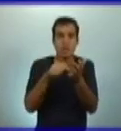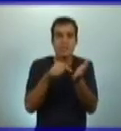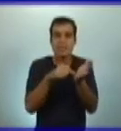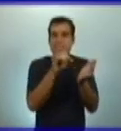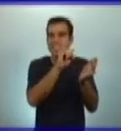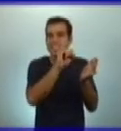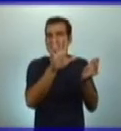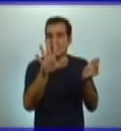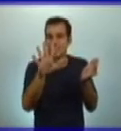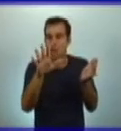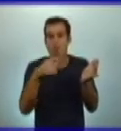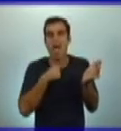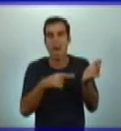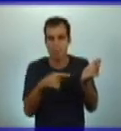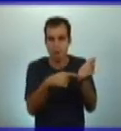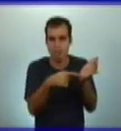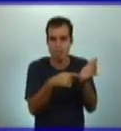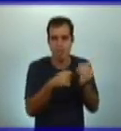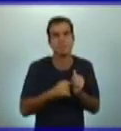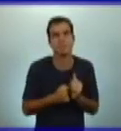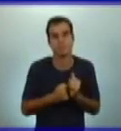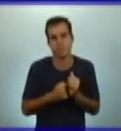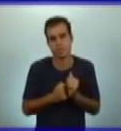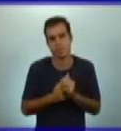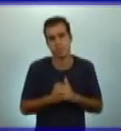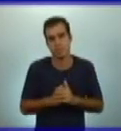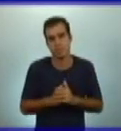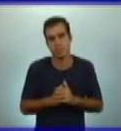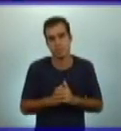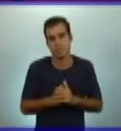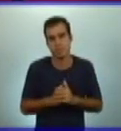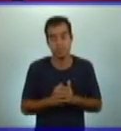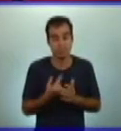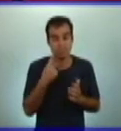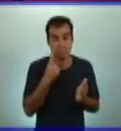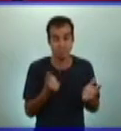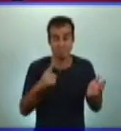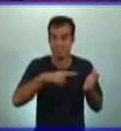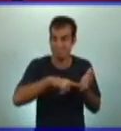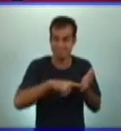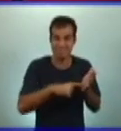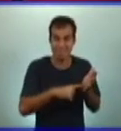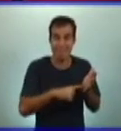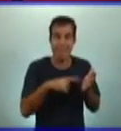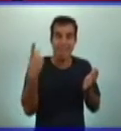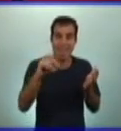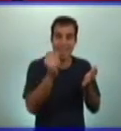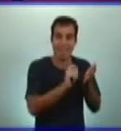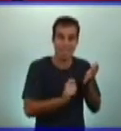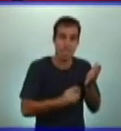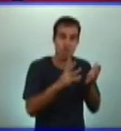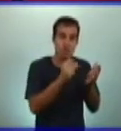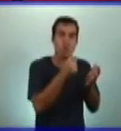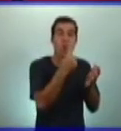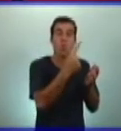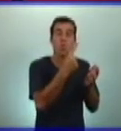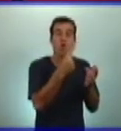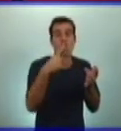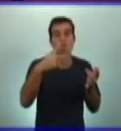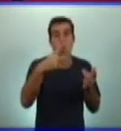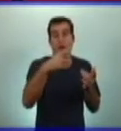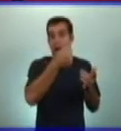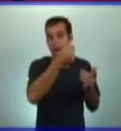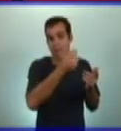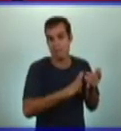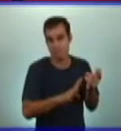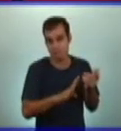65. En la página 65 aparece el ejercicio 1 con dos incisos.